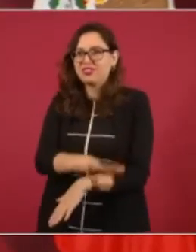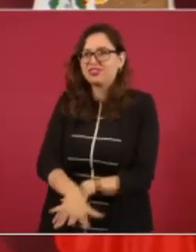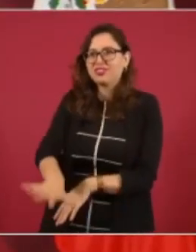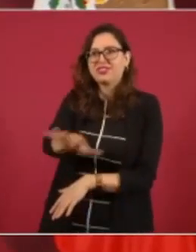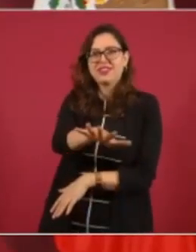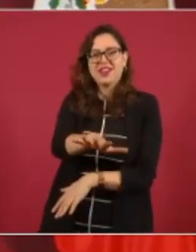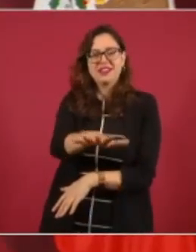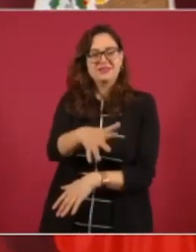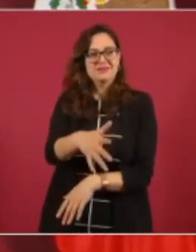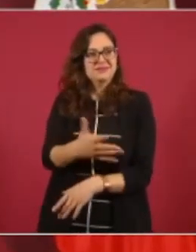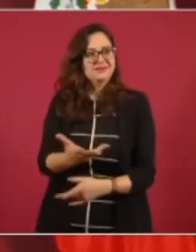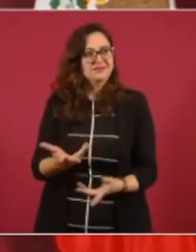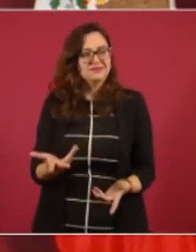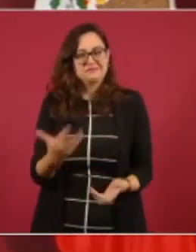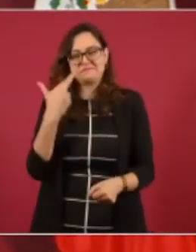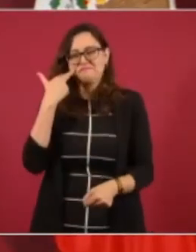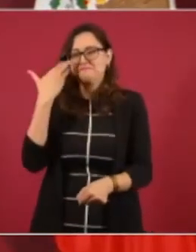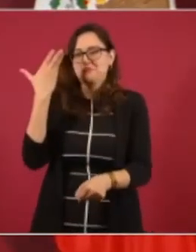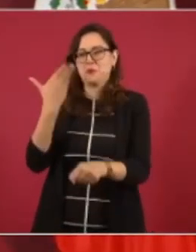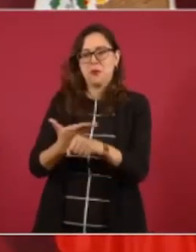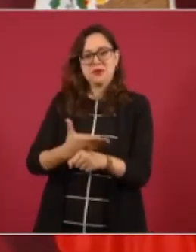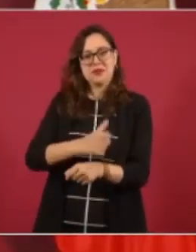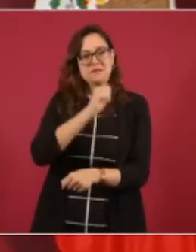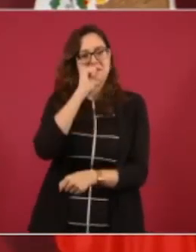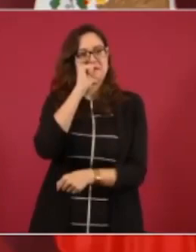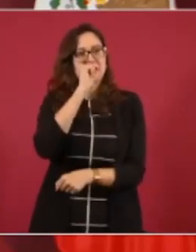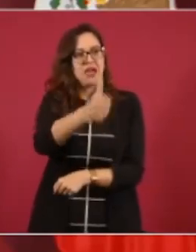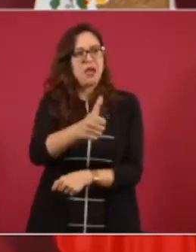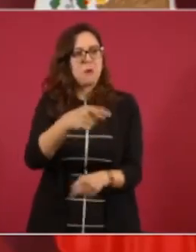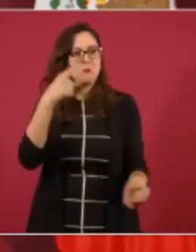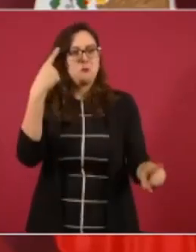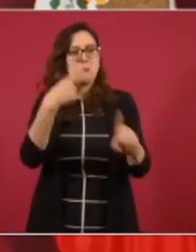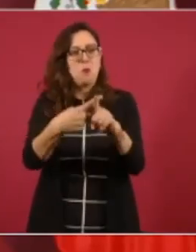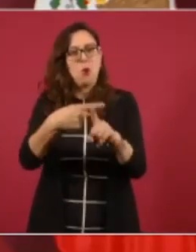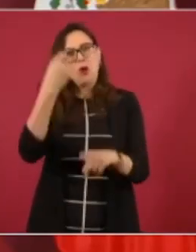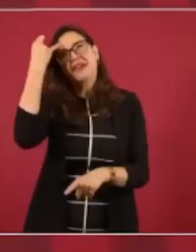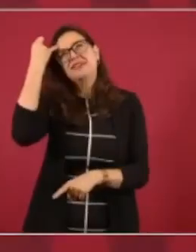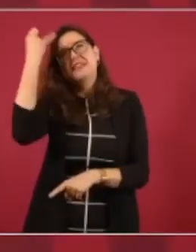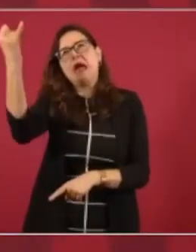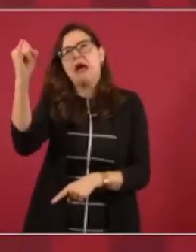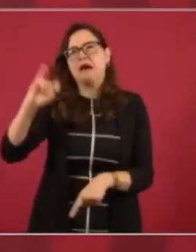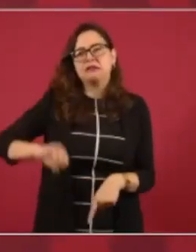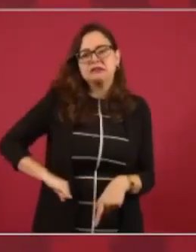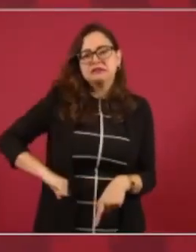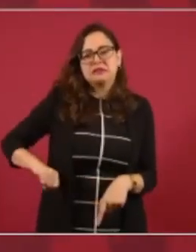o de sus intereses hegemónicos,